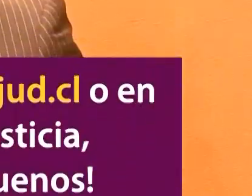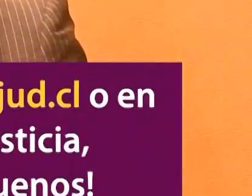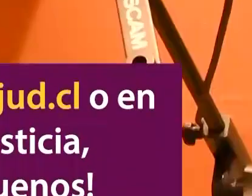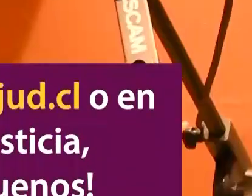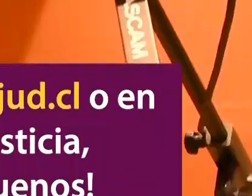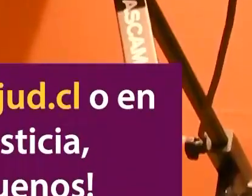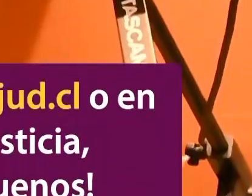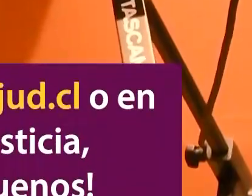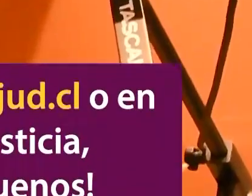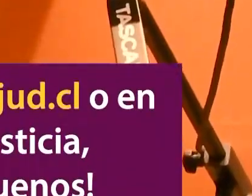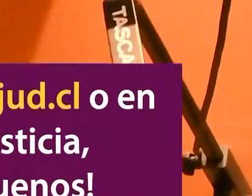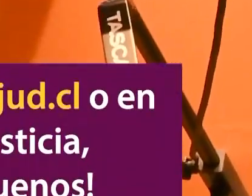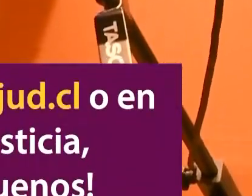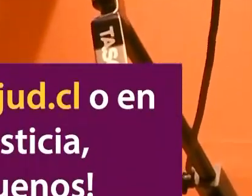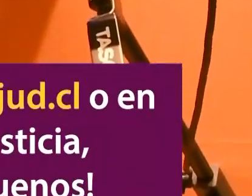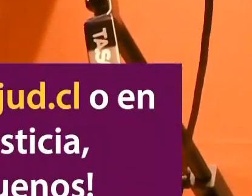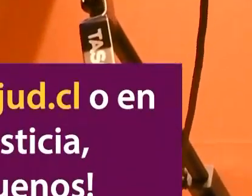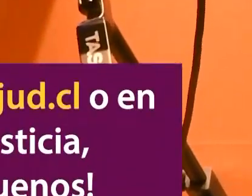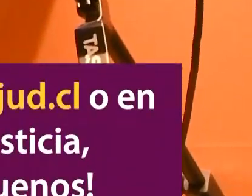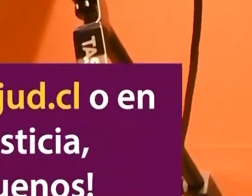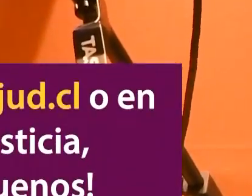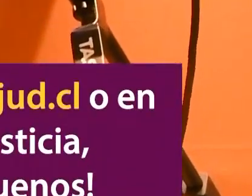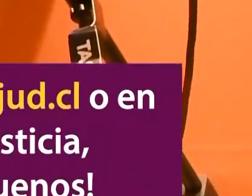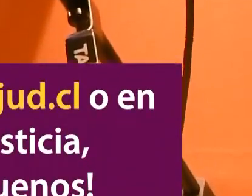continuar en un futuro con más igualdad.